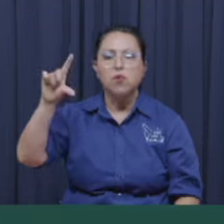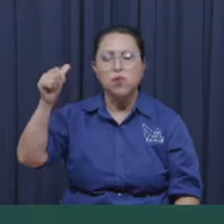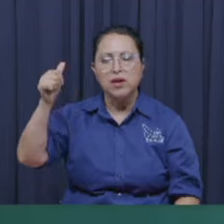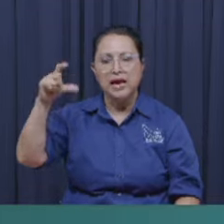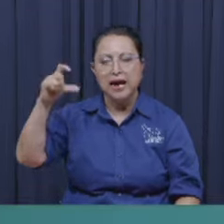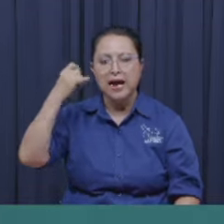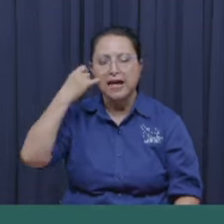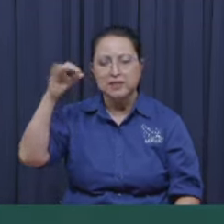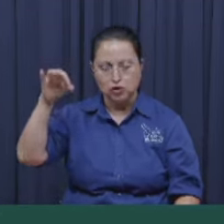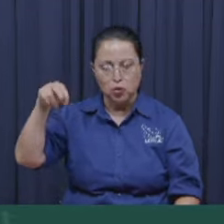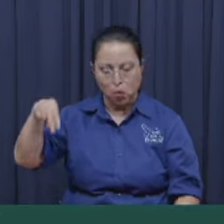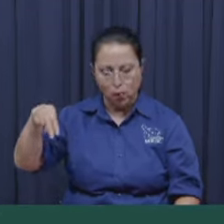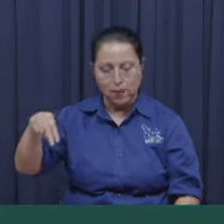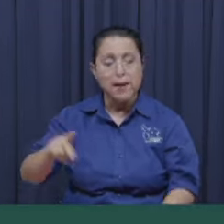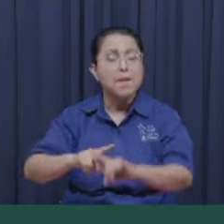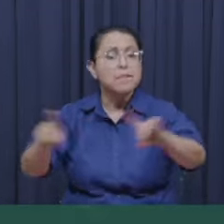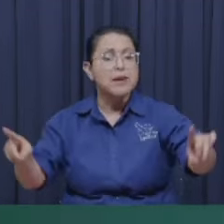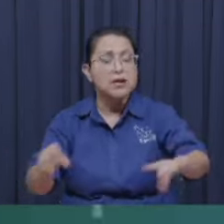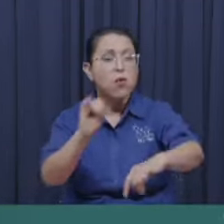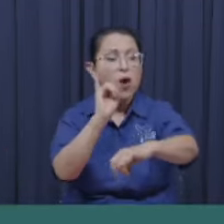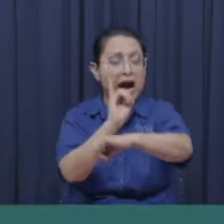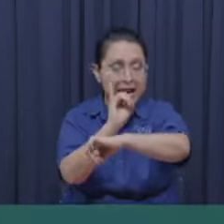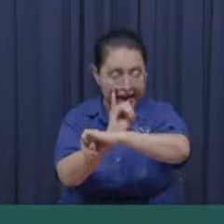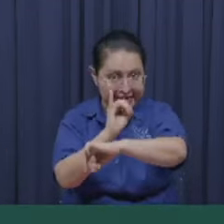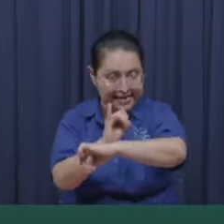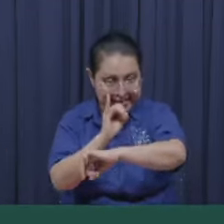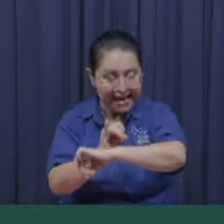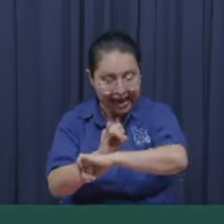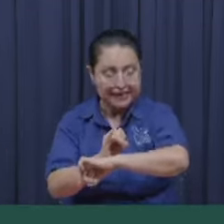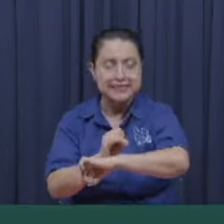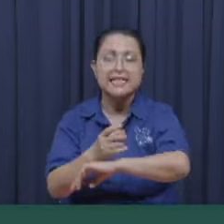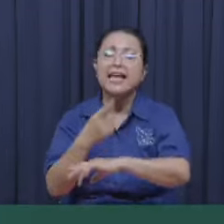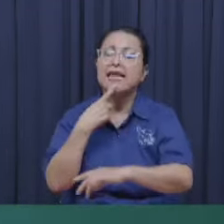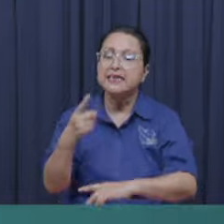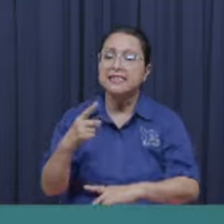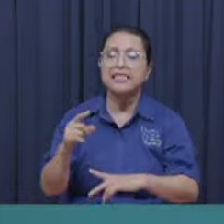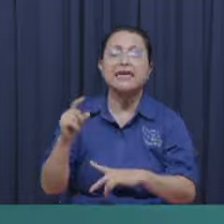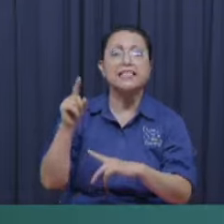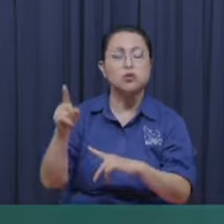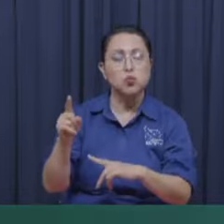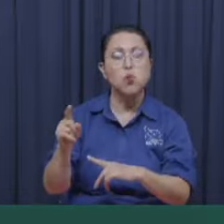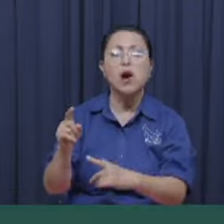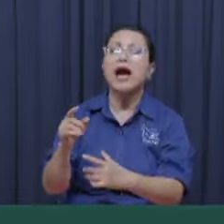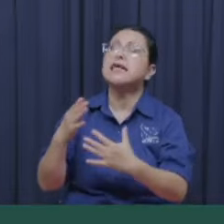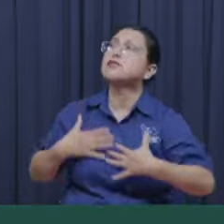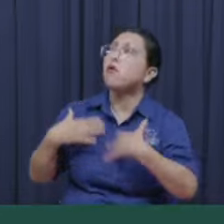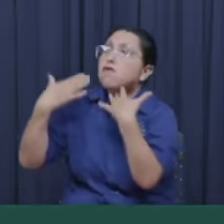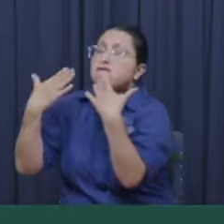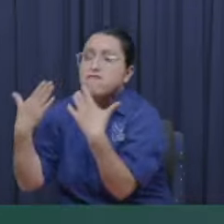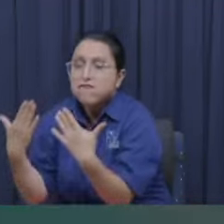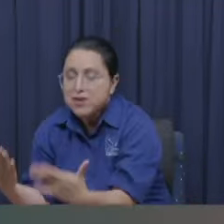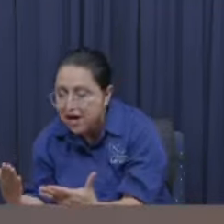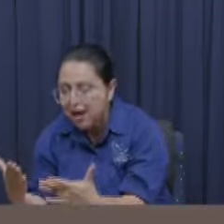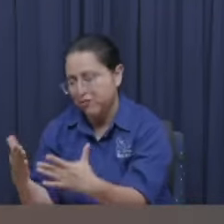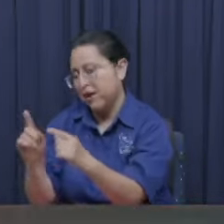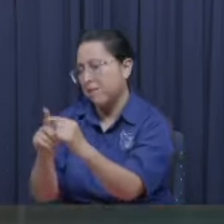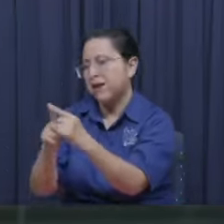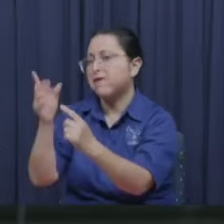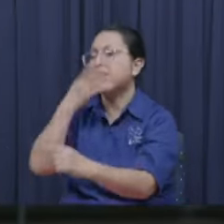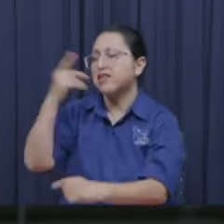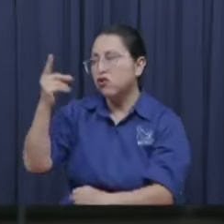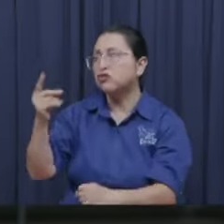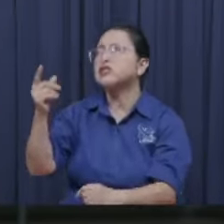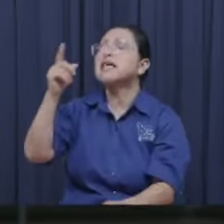en Apocalipsis, le está diciendo, por cuanto has guardado la palabra de mi paciencia, yo también te guardaré de la hora de la